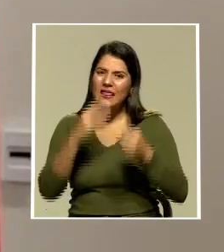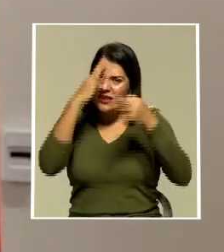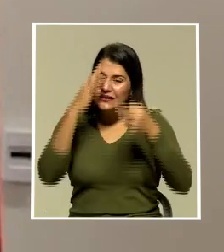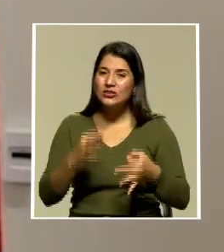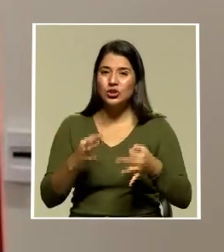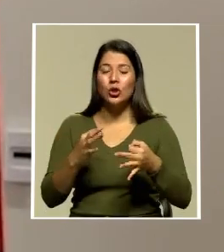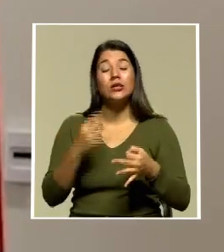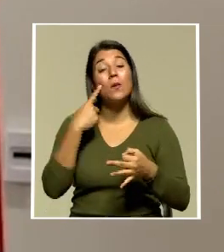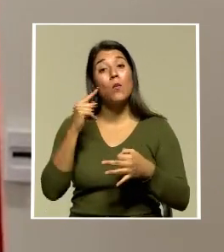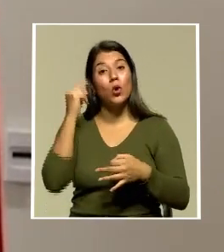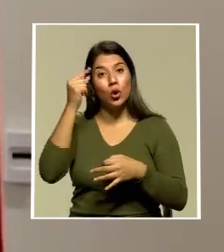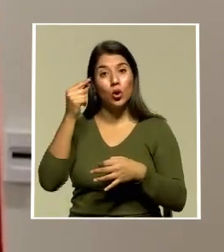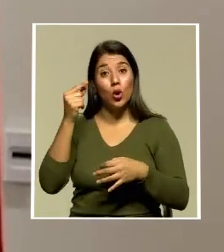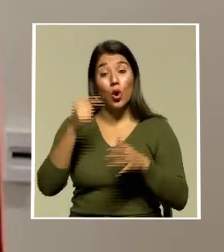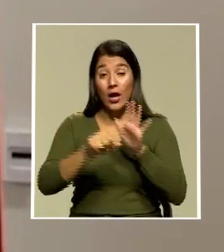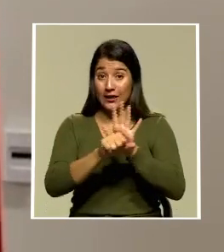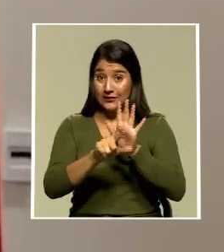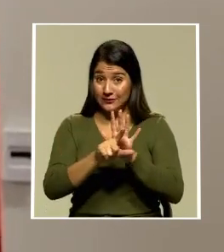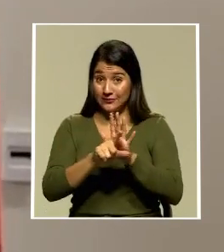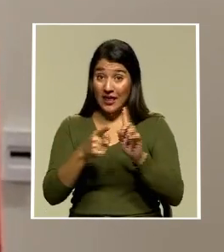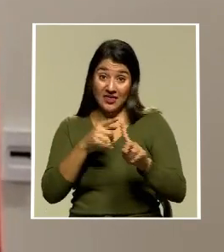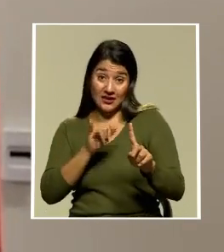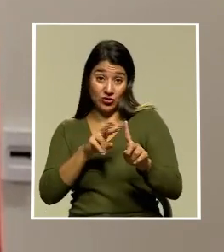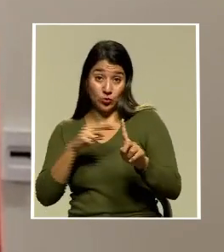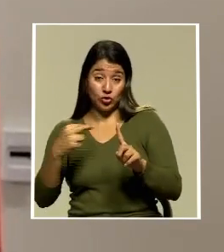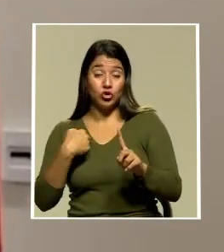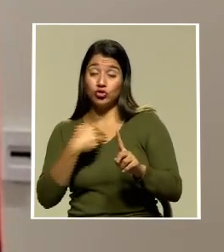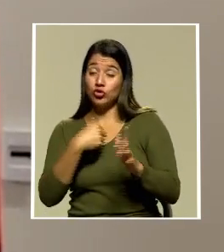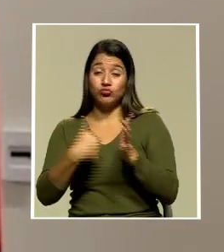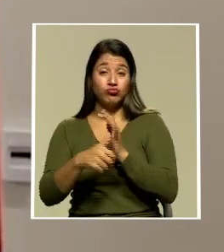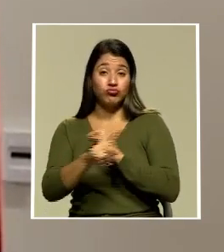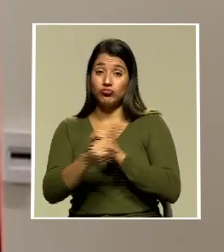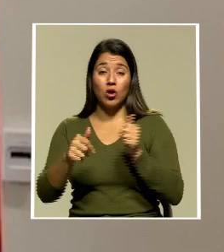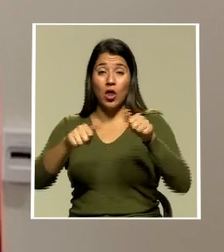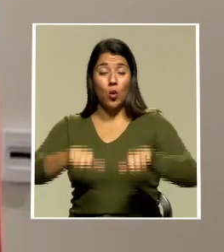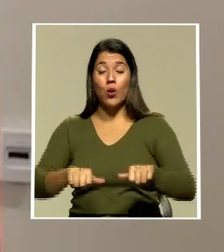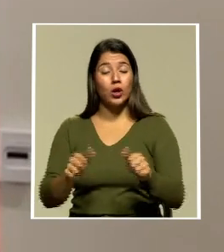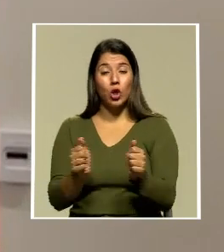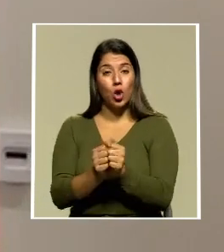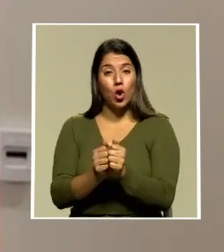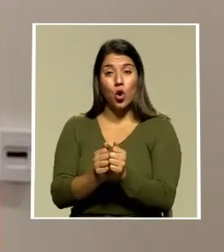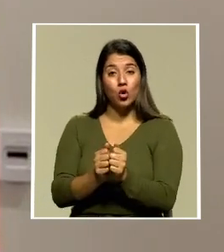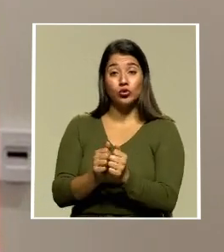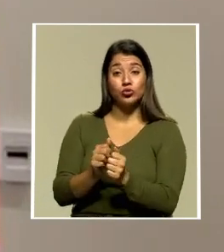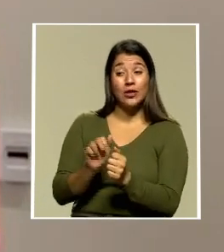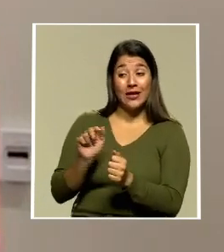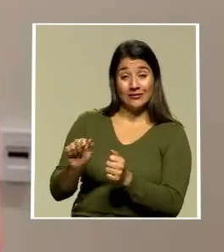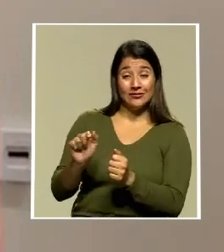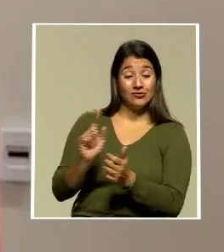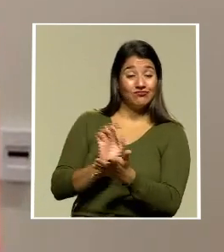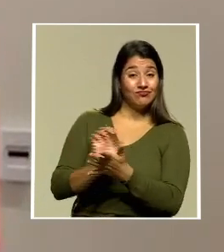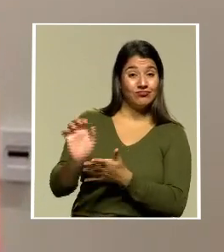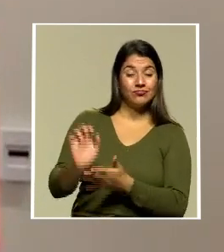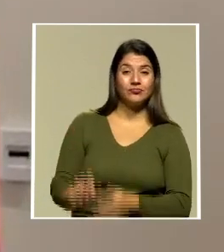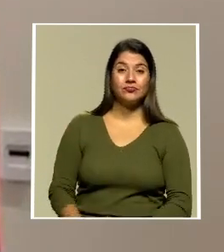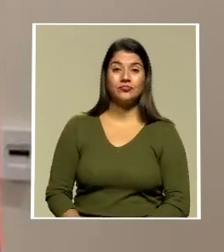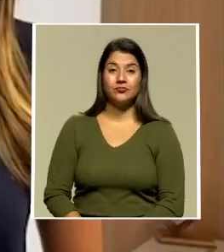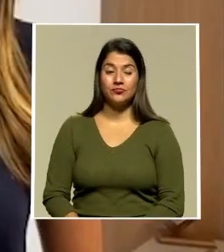primer poder de la República. En ese entendido, votaremos negativamente para rechazar y archivar el acuerdo de